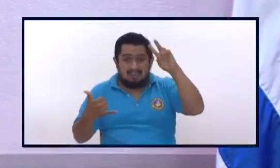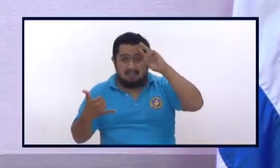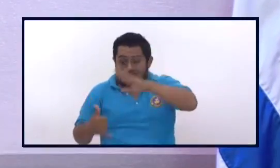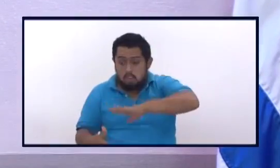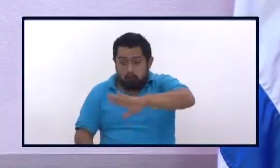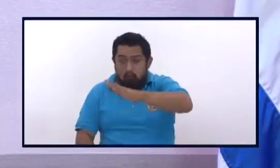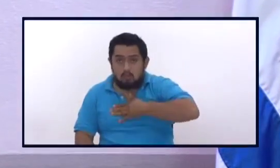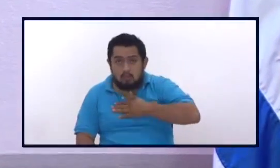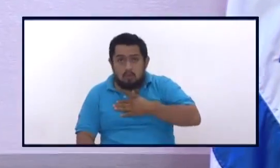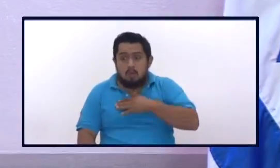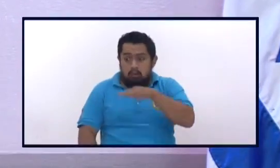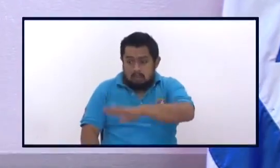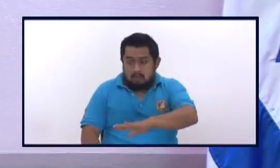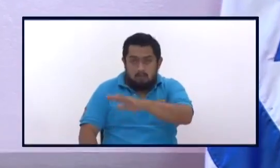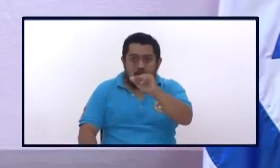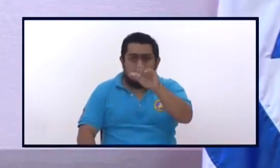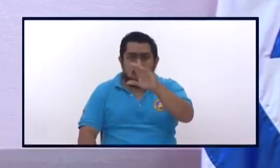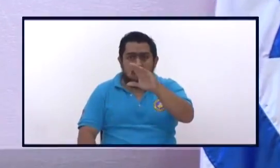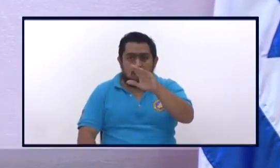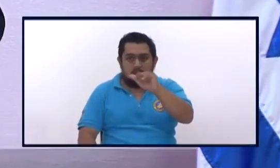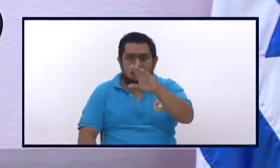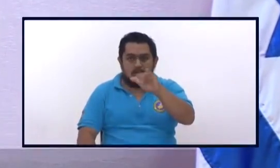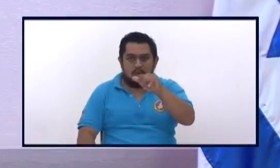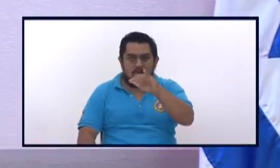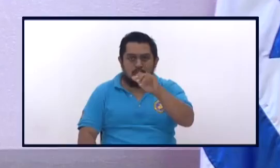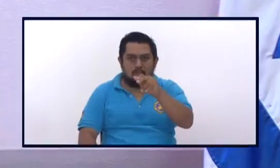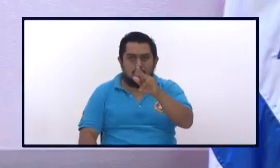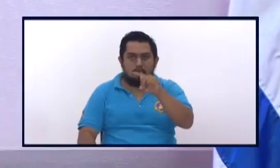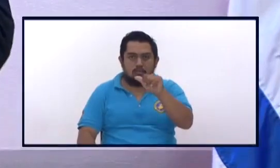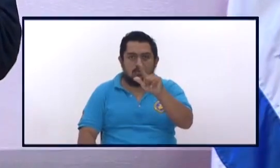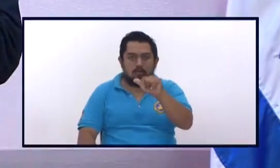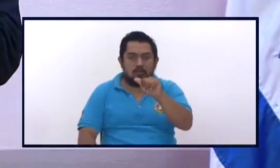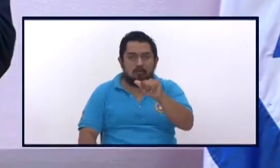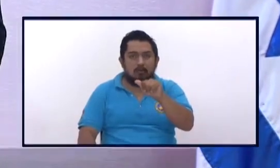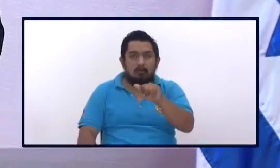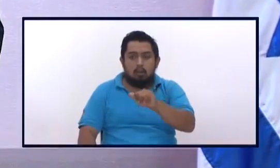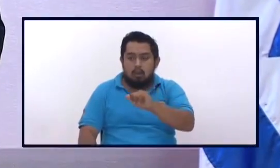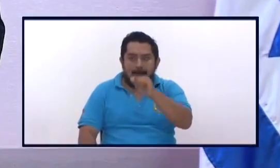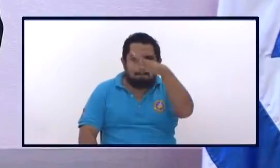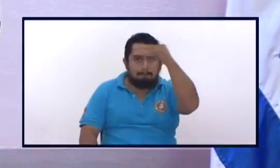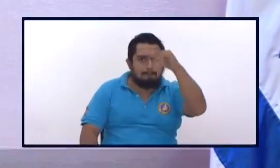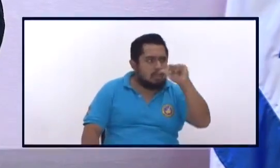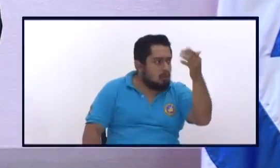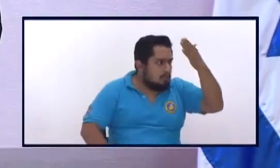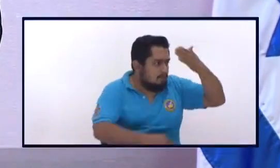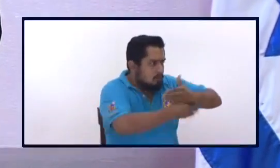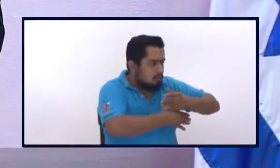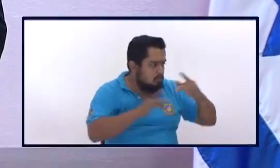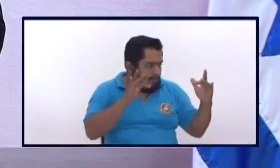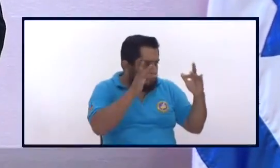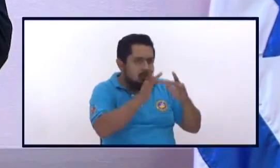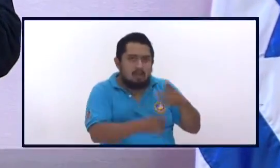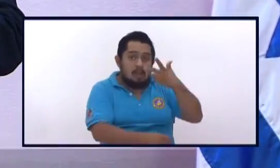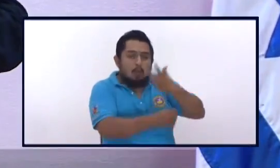zona dónde andamos por acajutla andaba bien cerquita la frontera de otro país que se llama méxico dice que el nombre